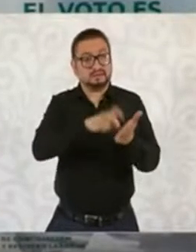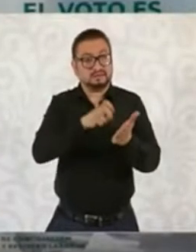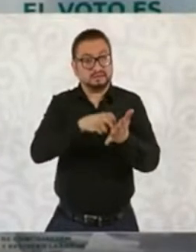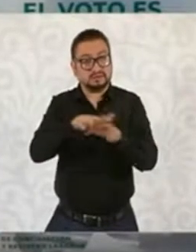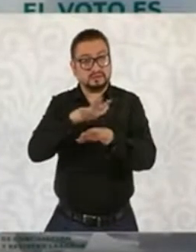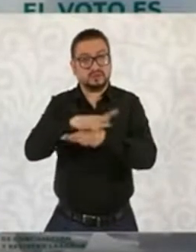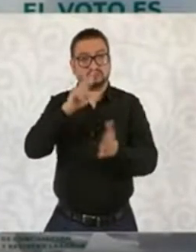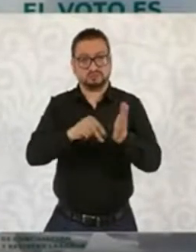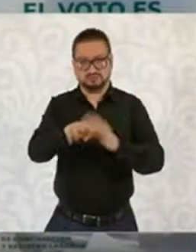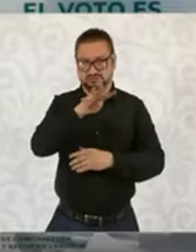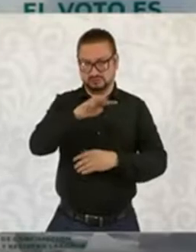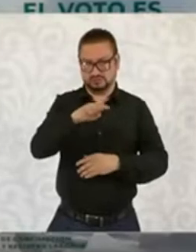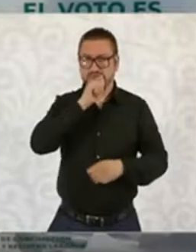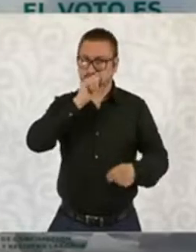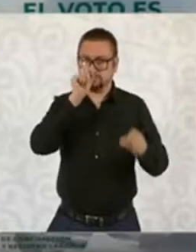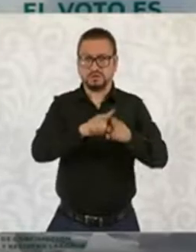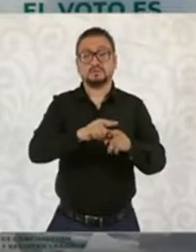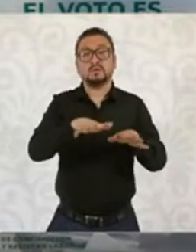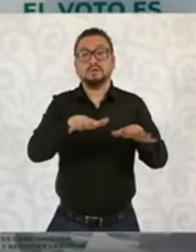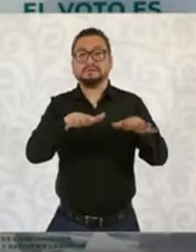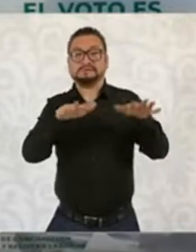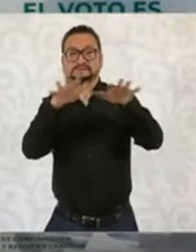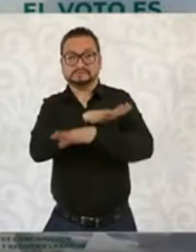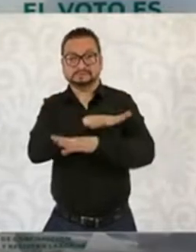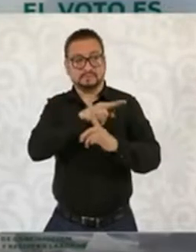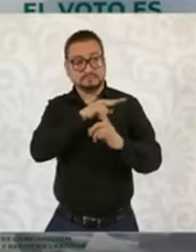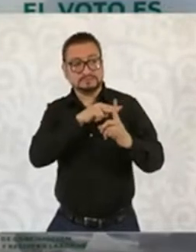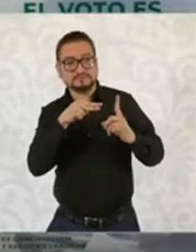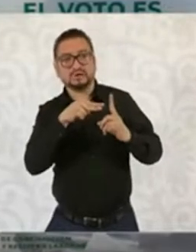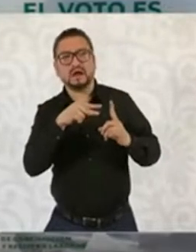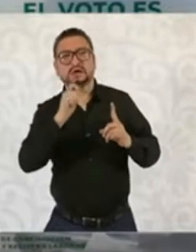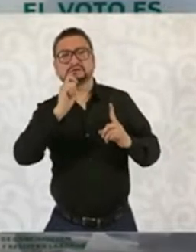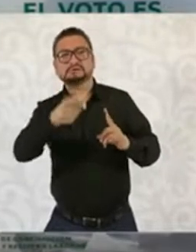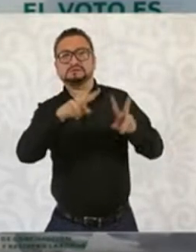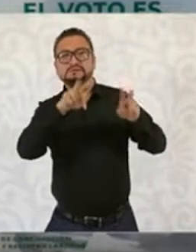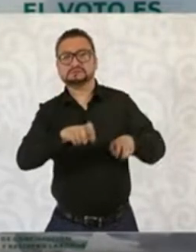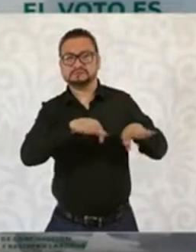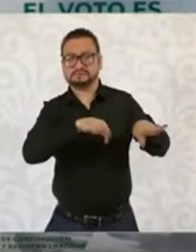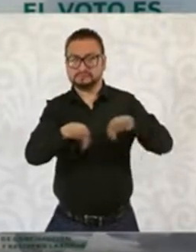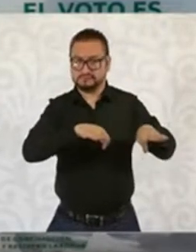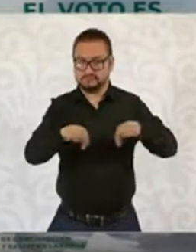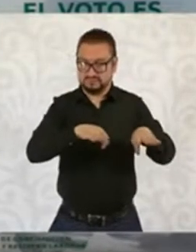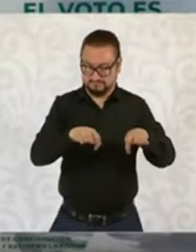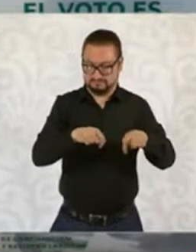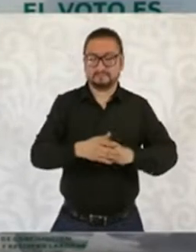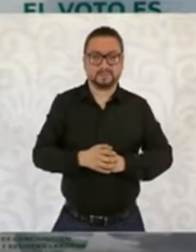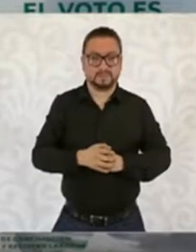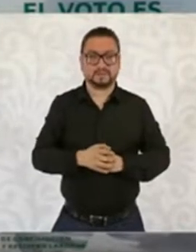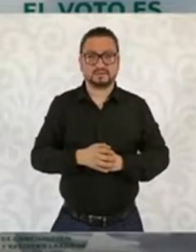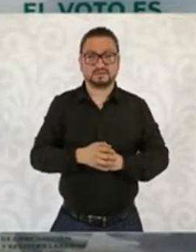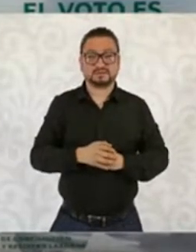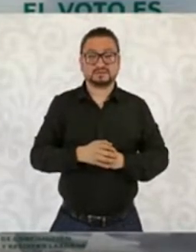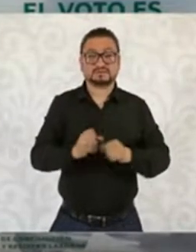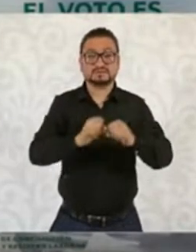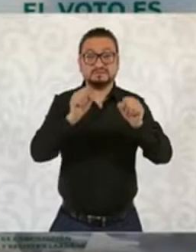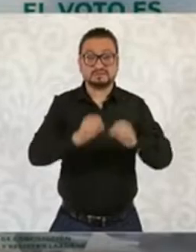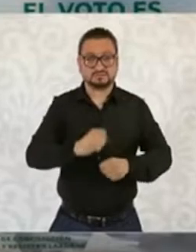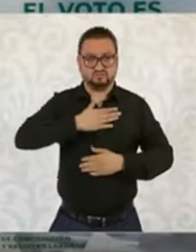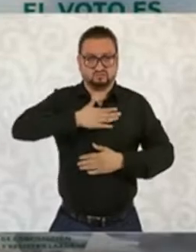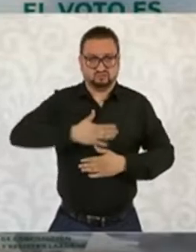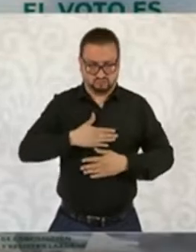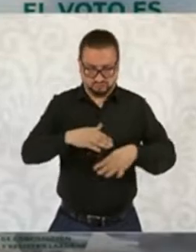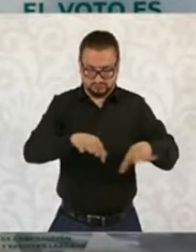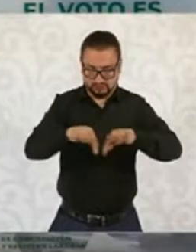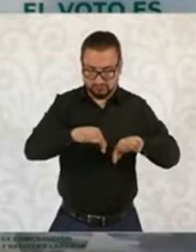año 2019. Se dio un cambio de paradigma en el ámbito laboral, se transformó el sistema de justicia laboral y con